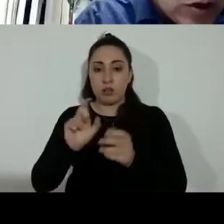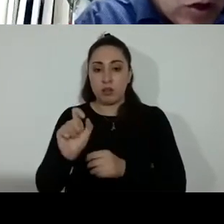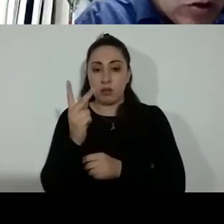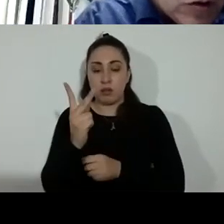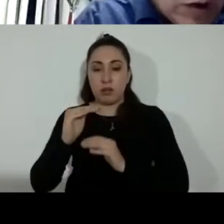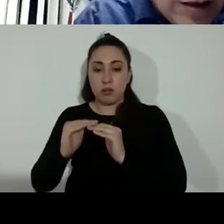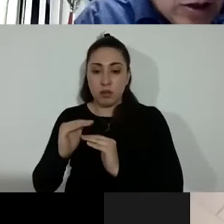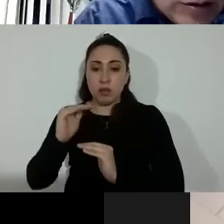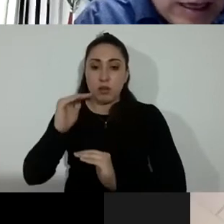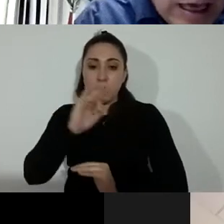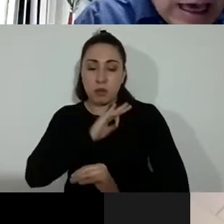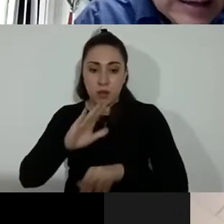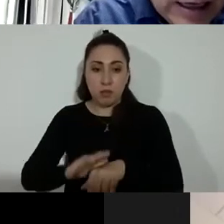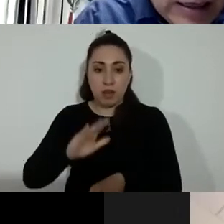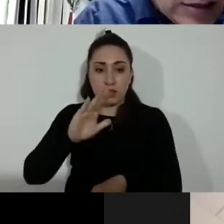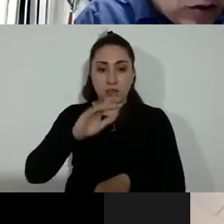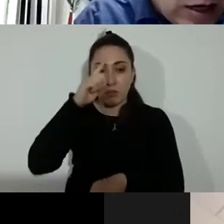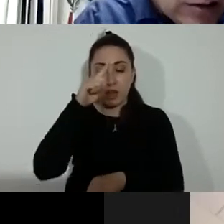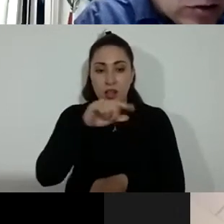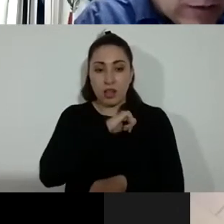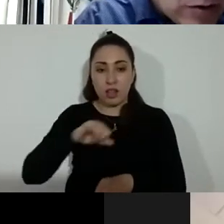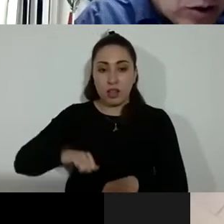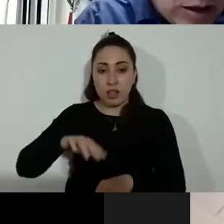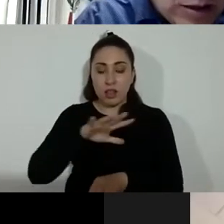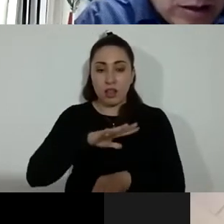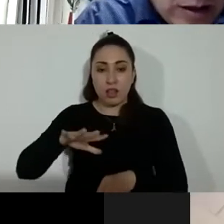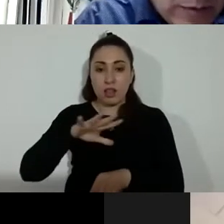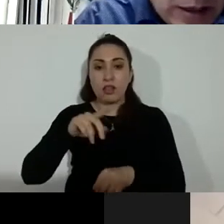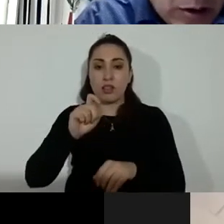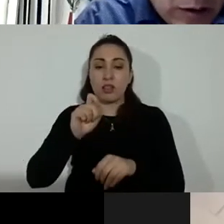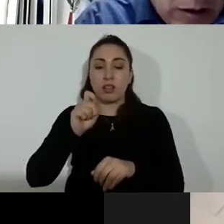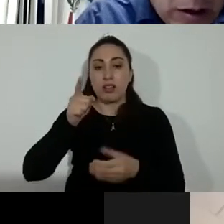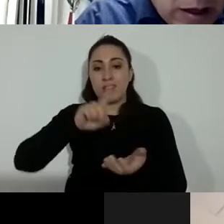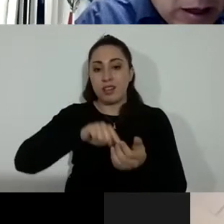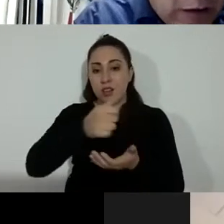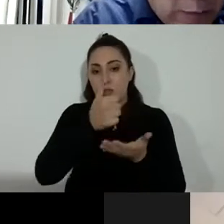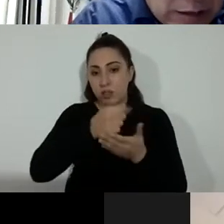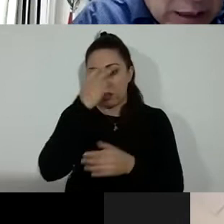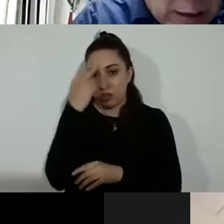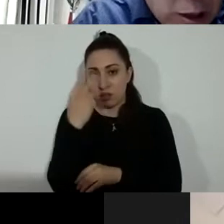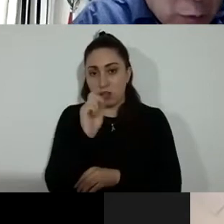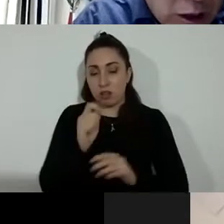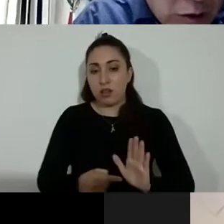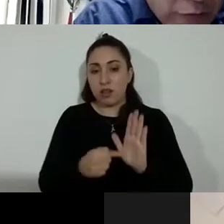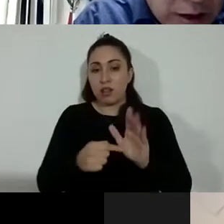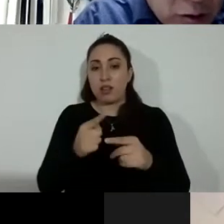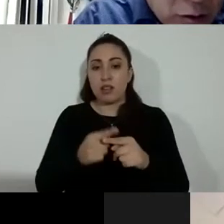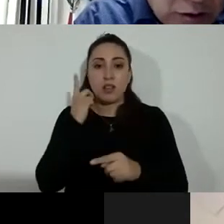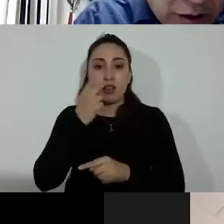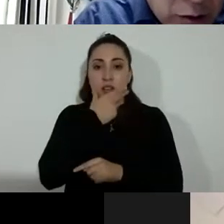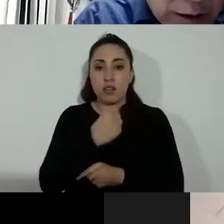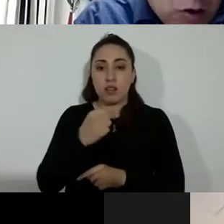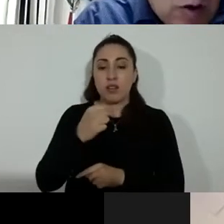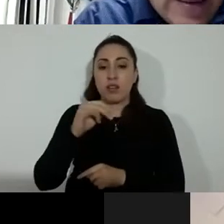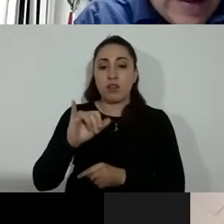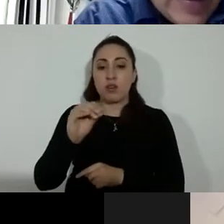egresos 2022 a las alcaldías con áreas de conservación natural de la Ciudad de México, que fue presentada por el diputado José